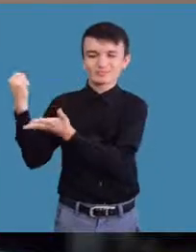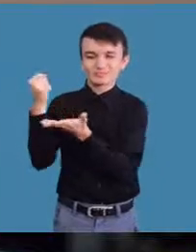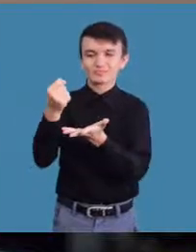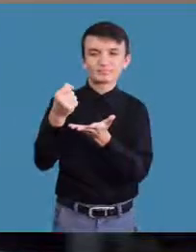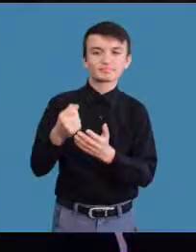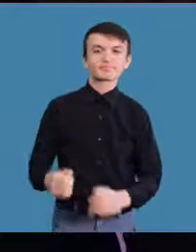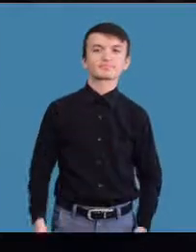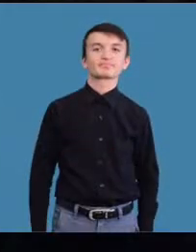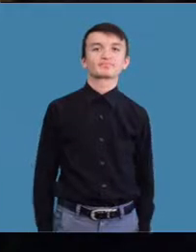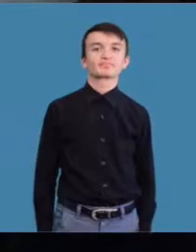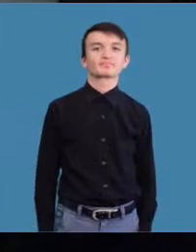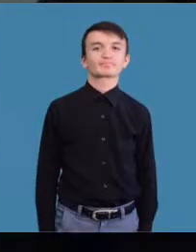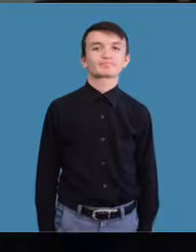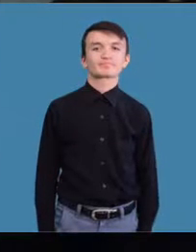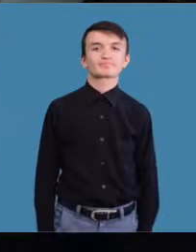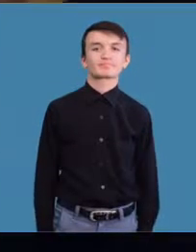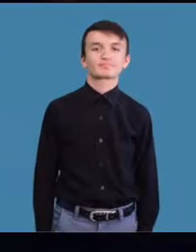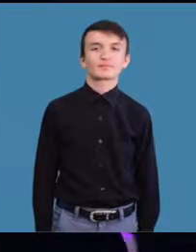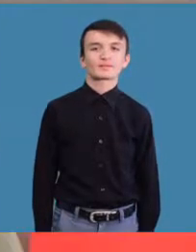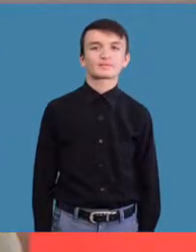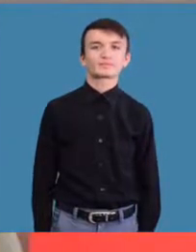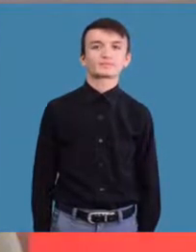del programa.